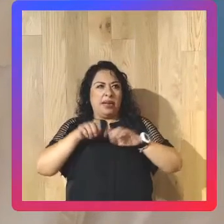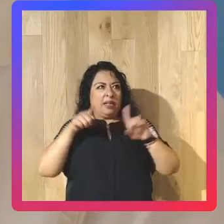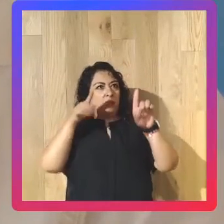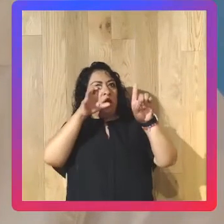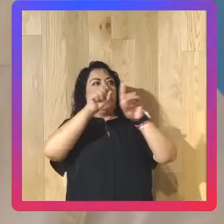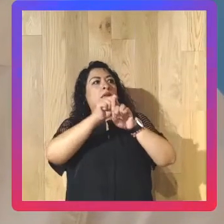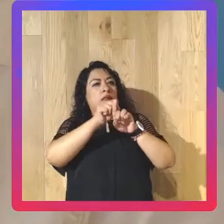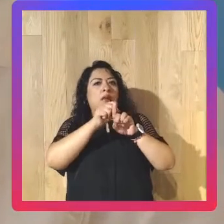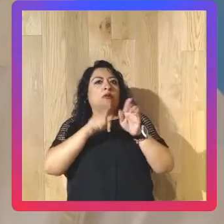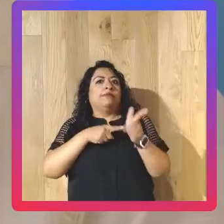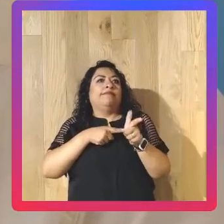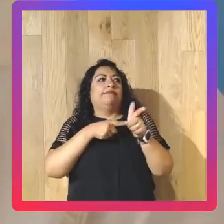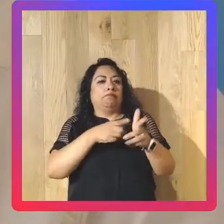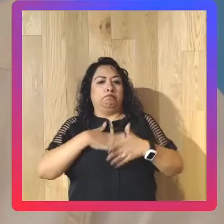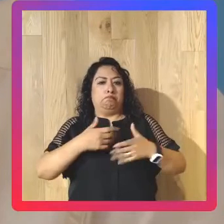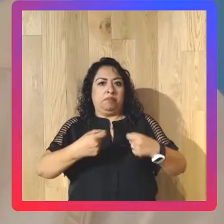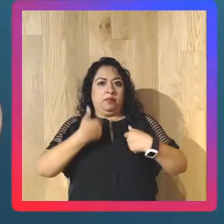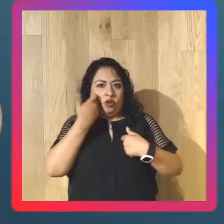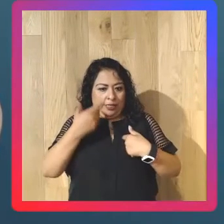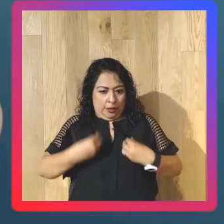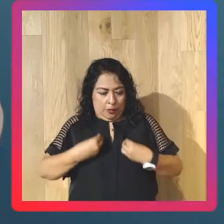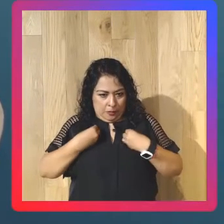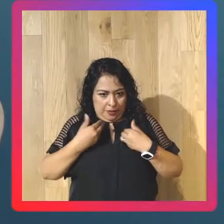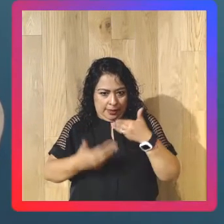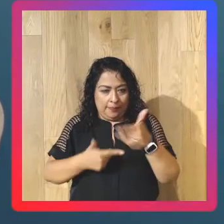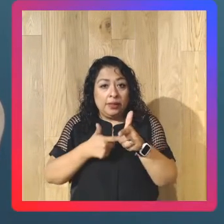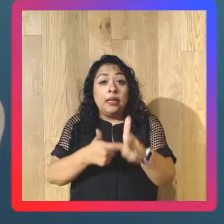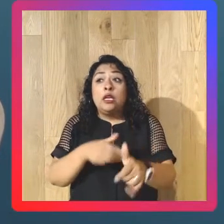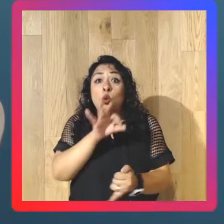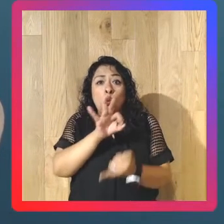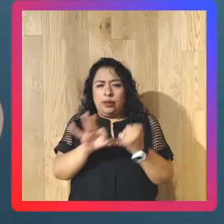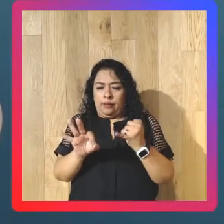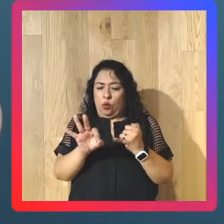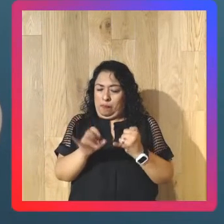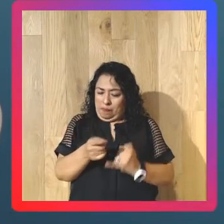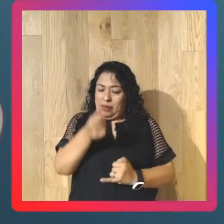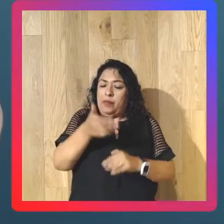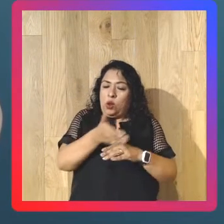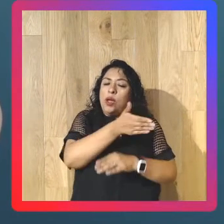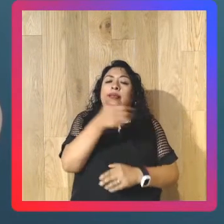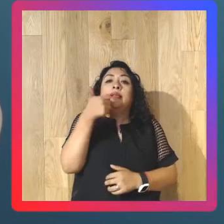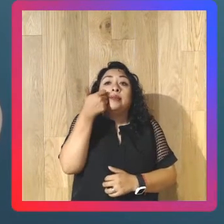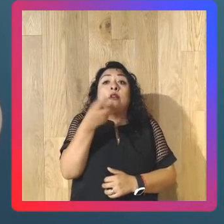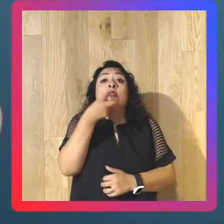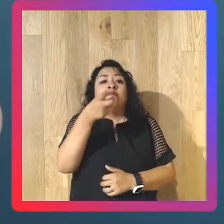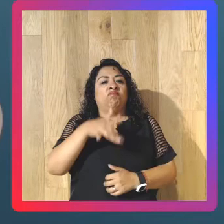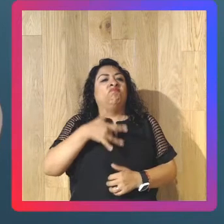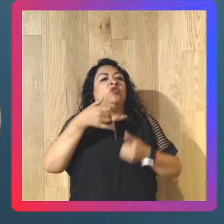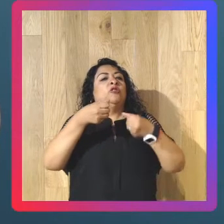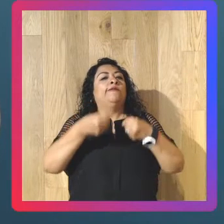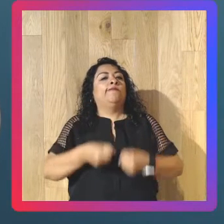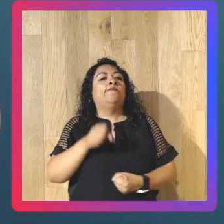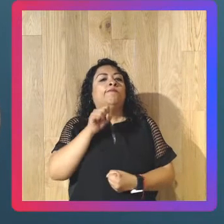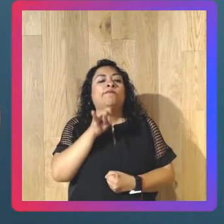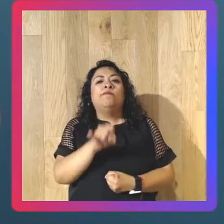y sentido de vida a nosotros mismos. No quisiera despedirme sin decirles que estamos convencidos